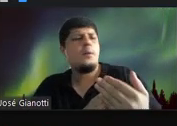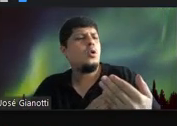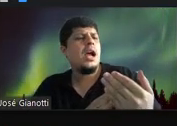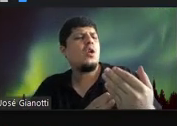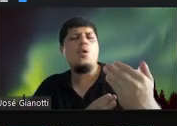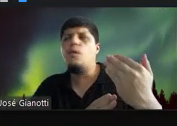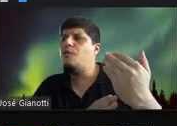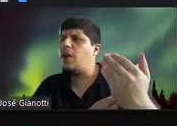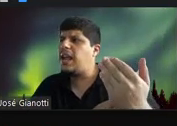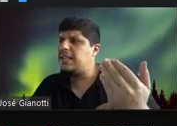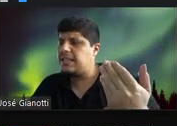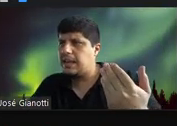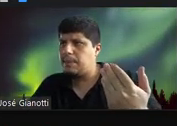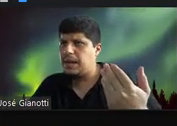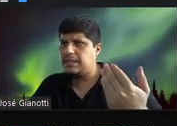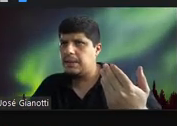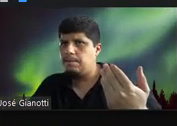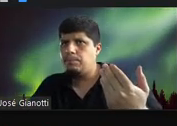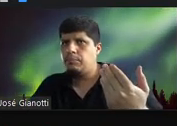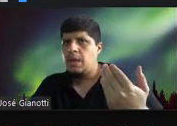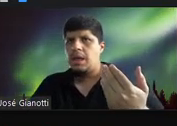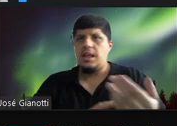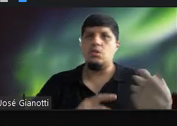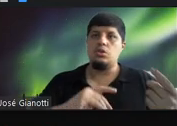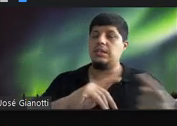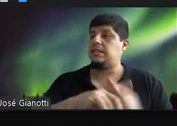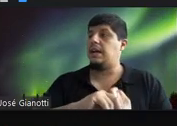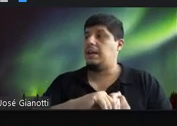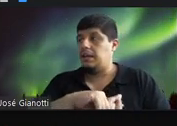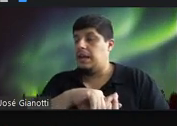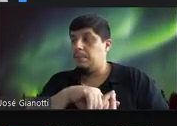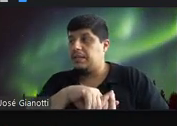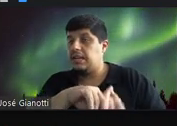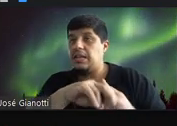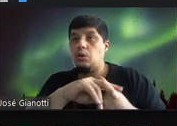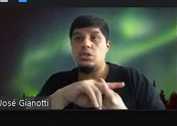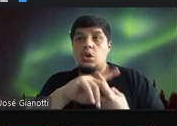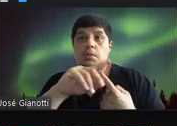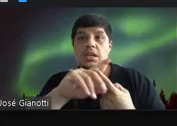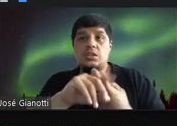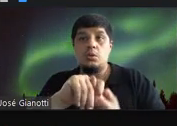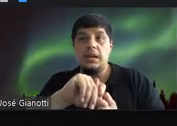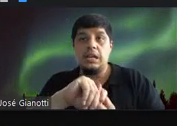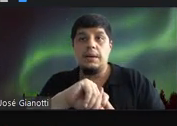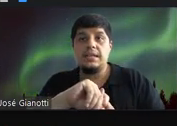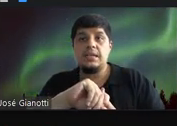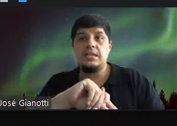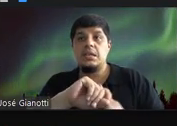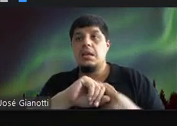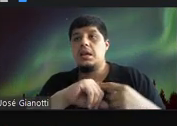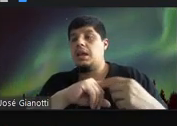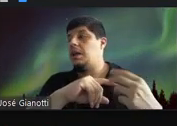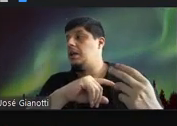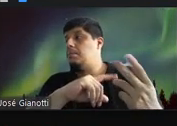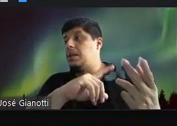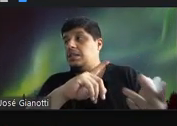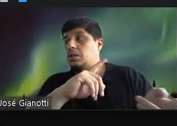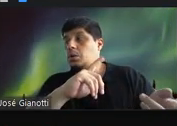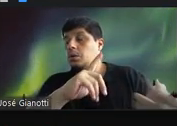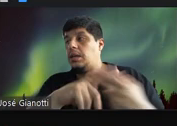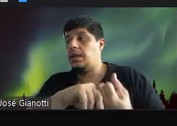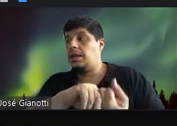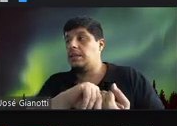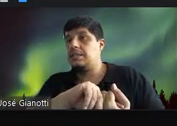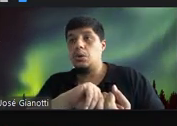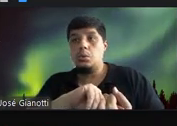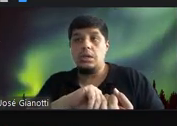llevado a cabo una conferencia de prensa en donde está la presidenta del Consejo de Ministros, Mirta Vázquez, el